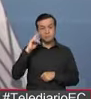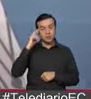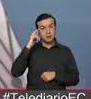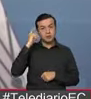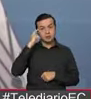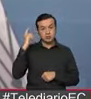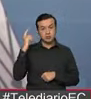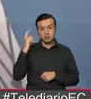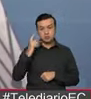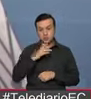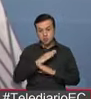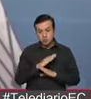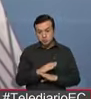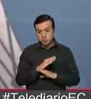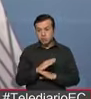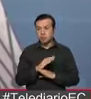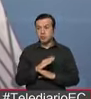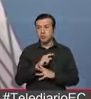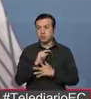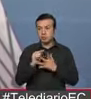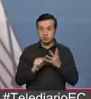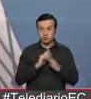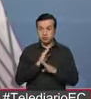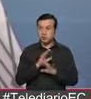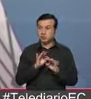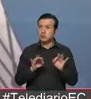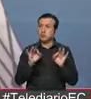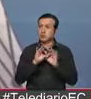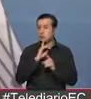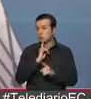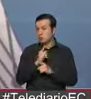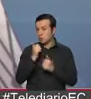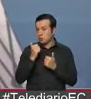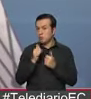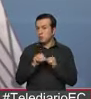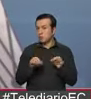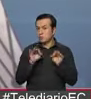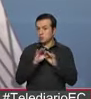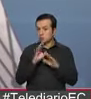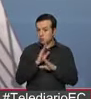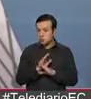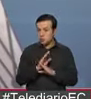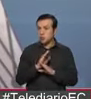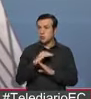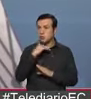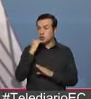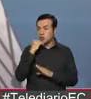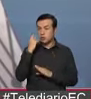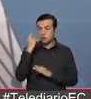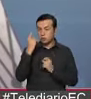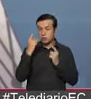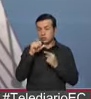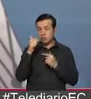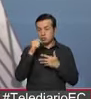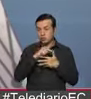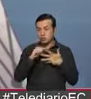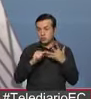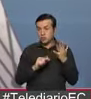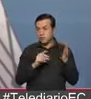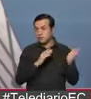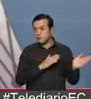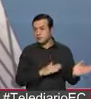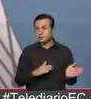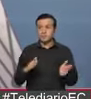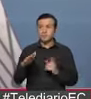coercitivo no sea del todo necesario siempre fundamental siempre importante pero quizás hay que entender otros fenómenos del